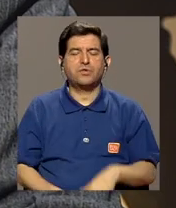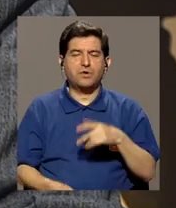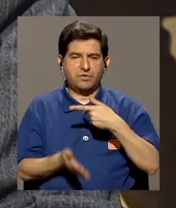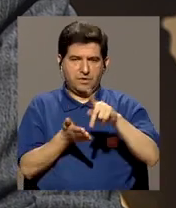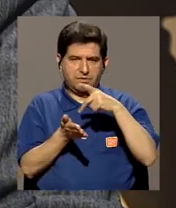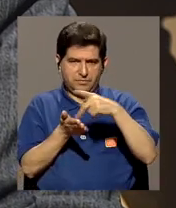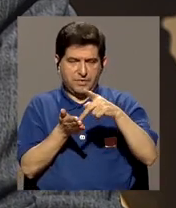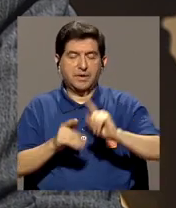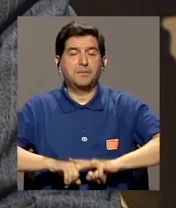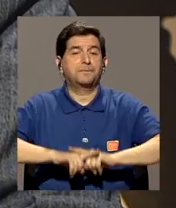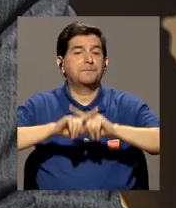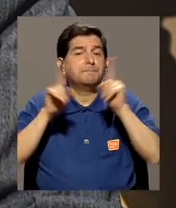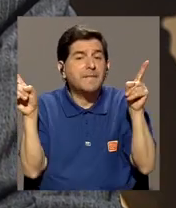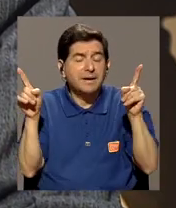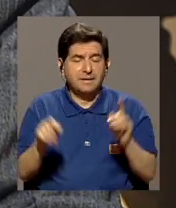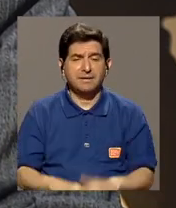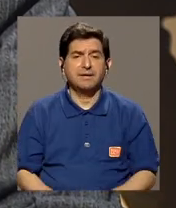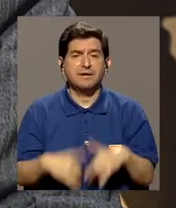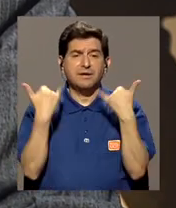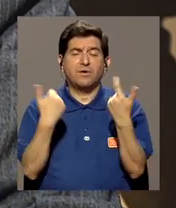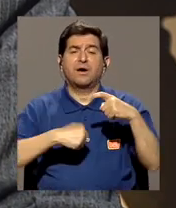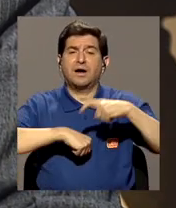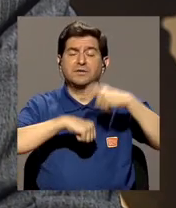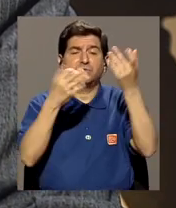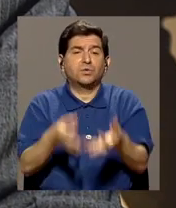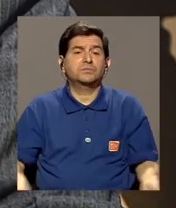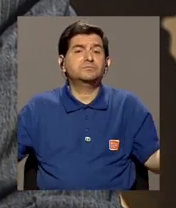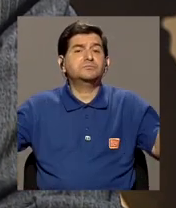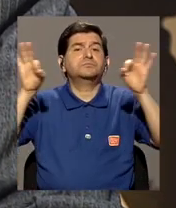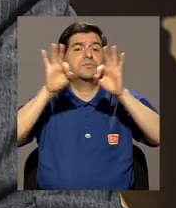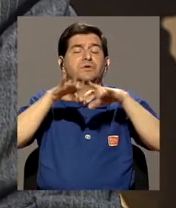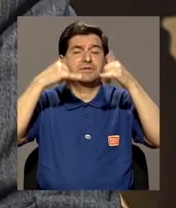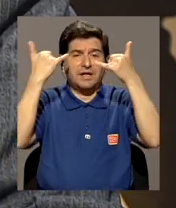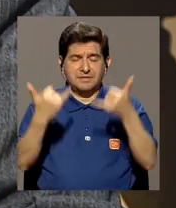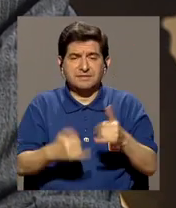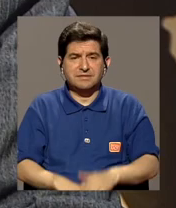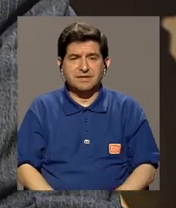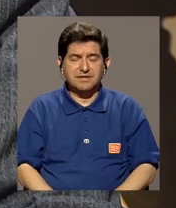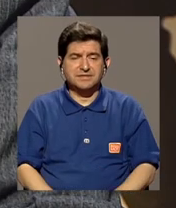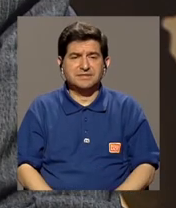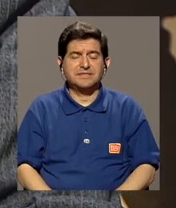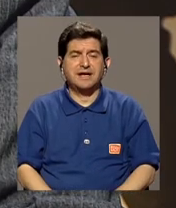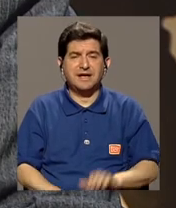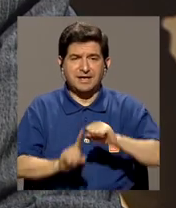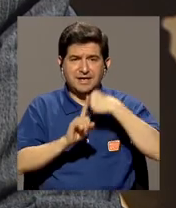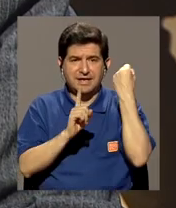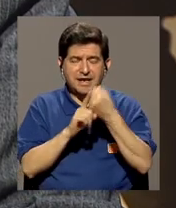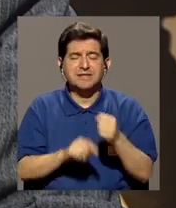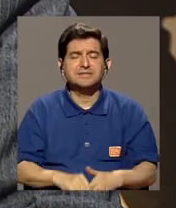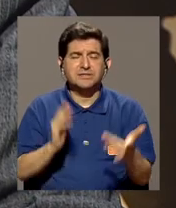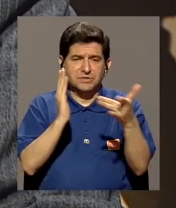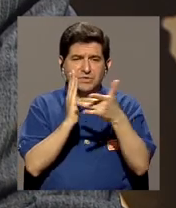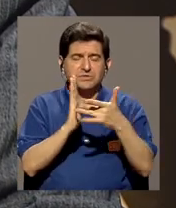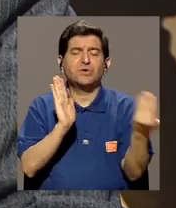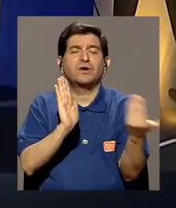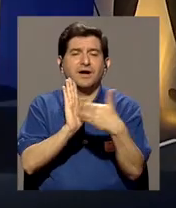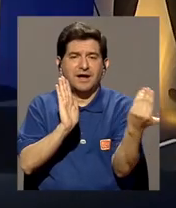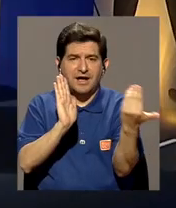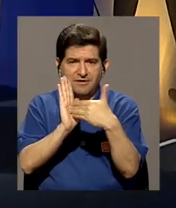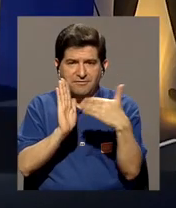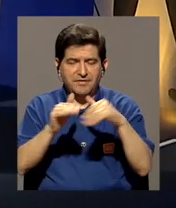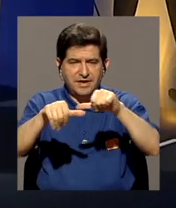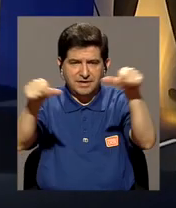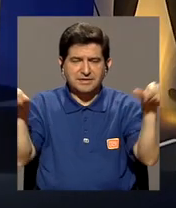tarifaria pero estamos en un momento clave donde ya la disrupción tecnológica está afectando